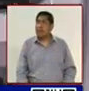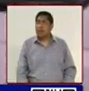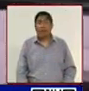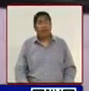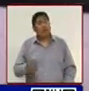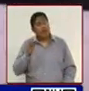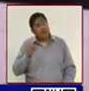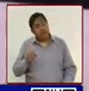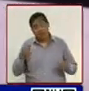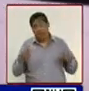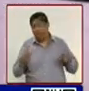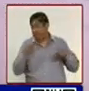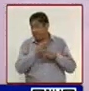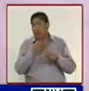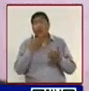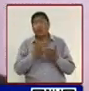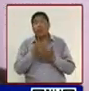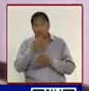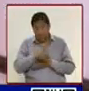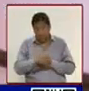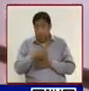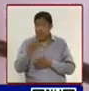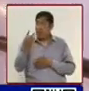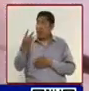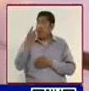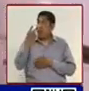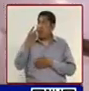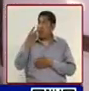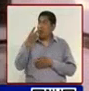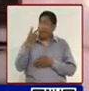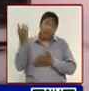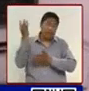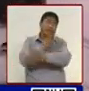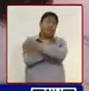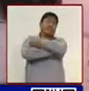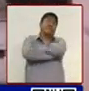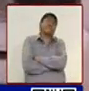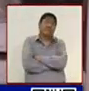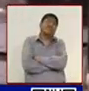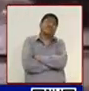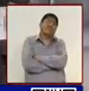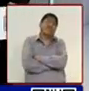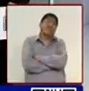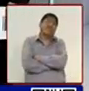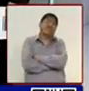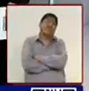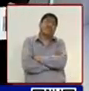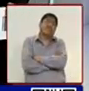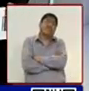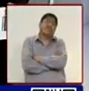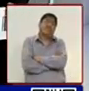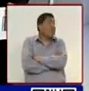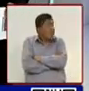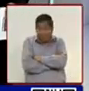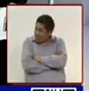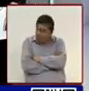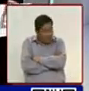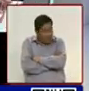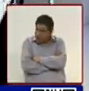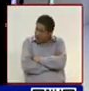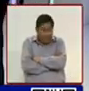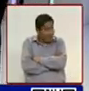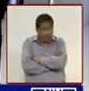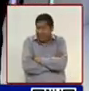Y conflictuado, Miriam, ¿cómo estás? Buenas noches. Me vas a ver aquí apoyado con la apoyado, claro, aquí, ¿no? Enfrente de la movilidad del canal. No puedes moverte. Parece